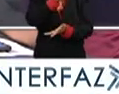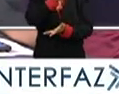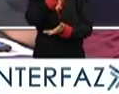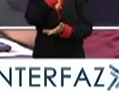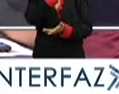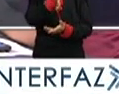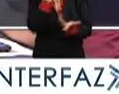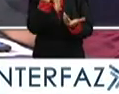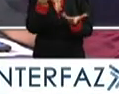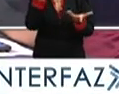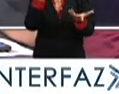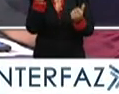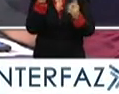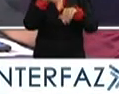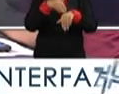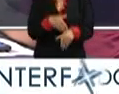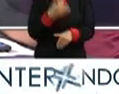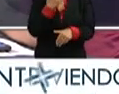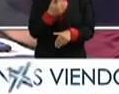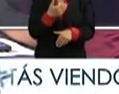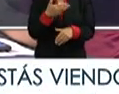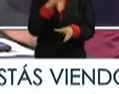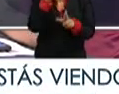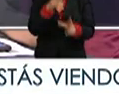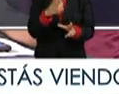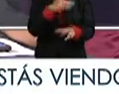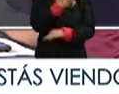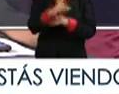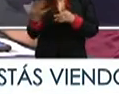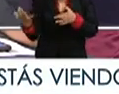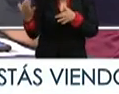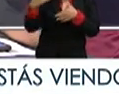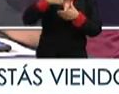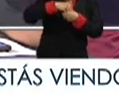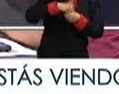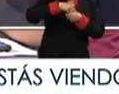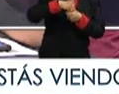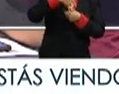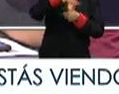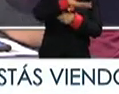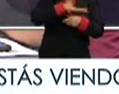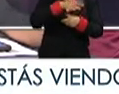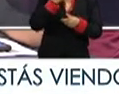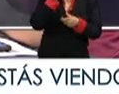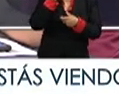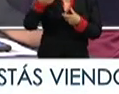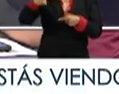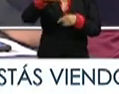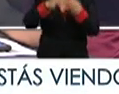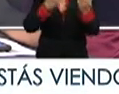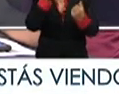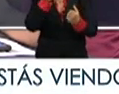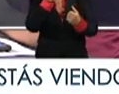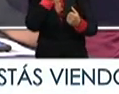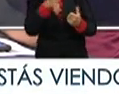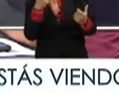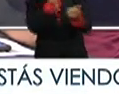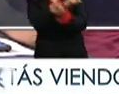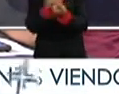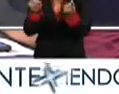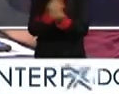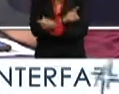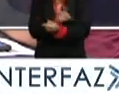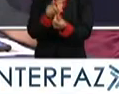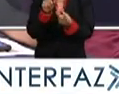nos permita estar todos integrados en la búsqueda de una mejor